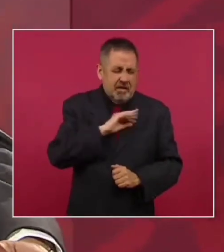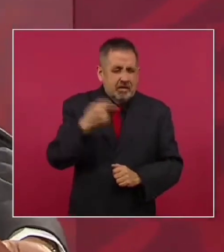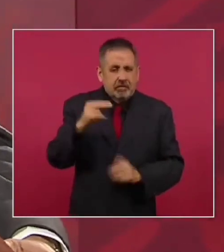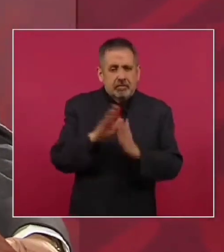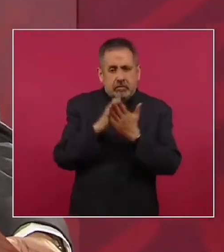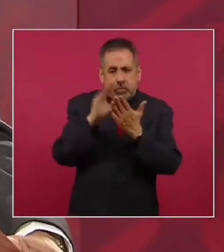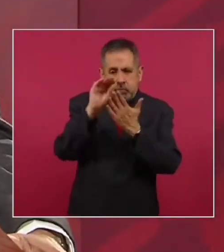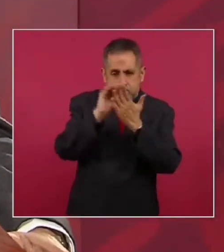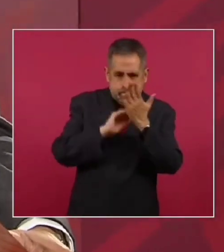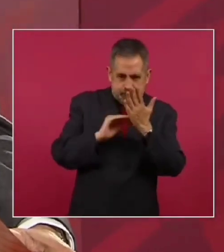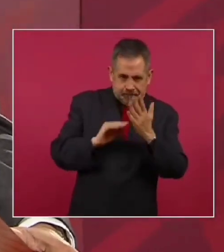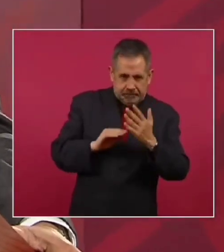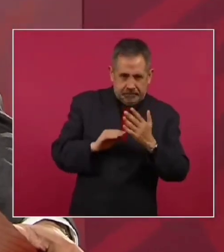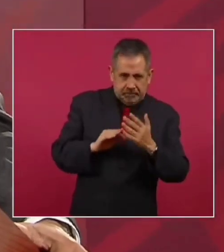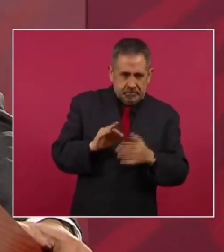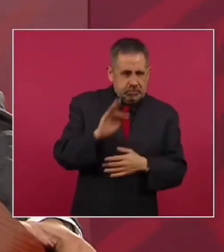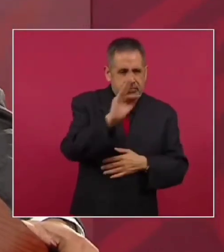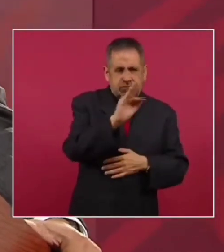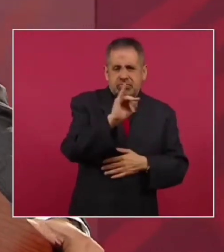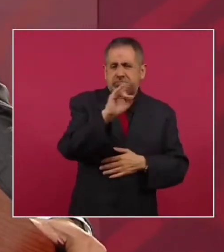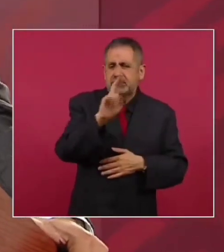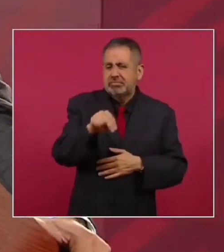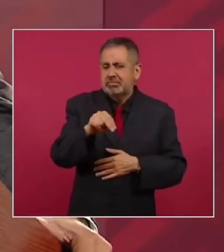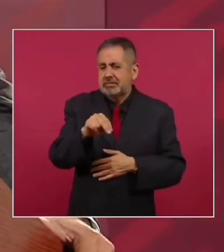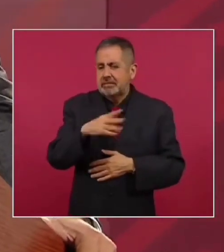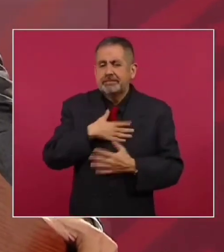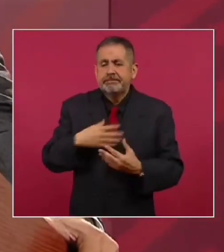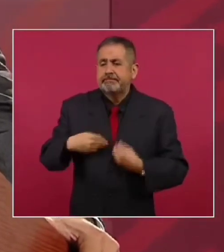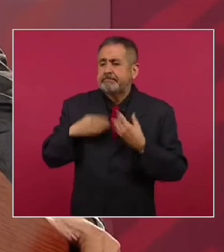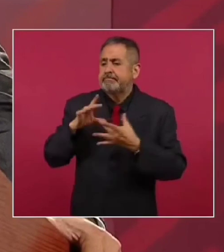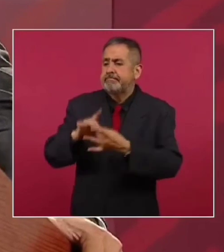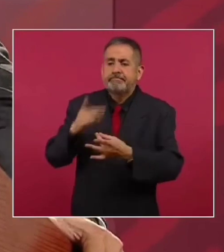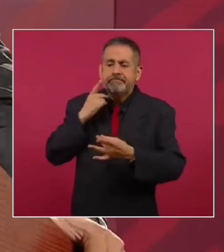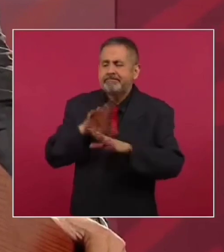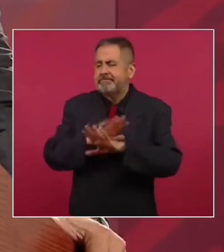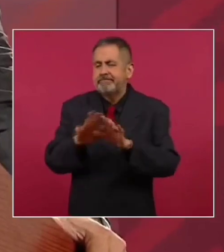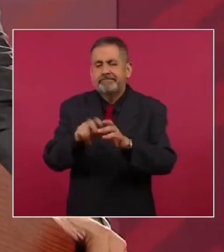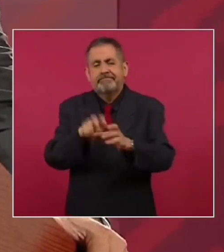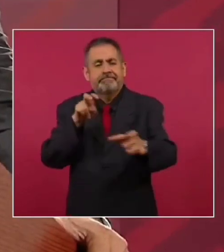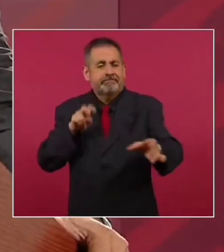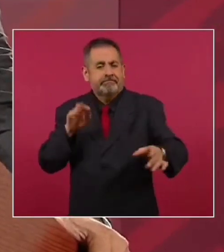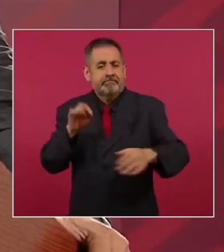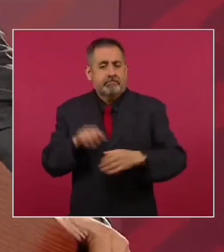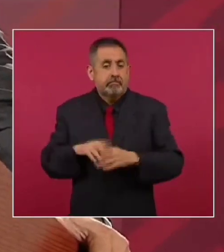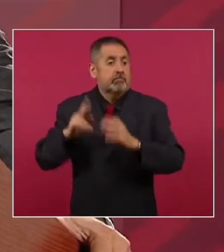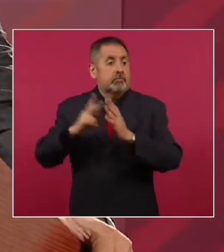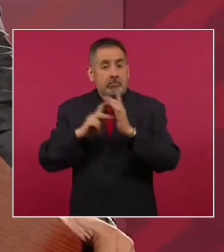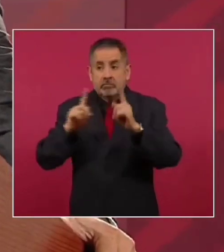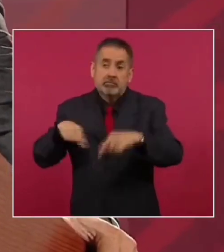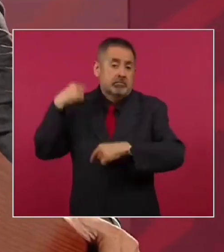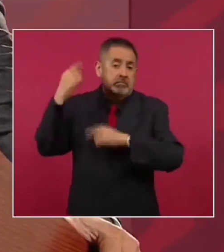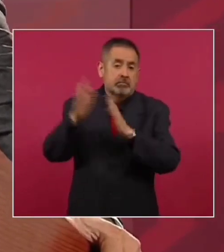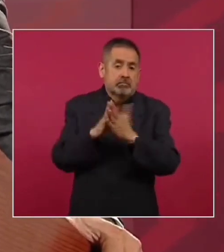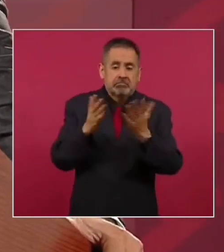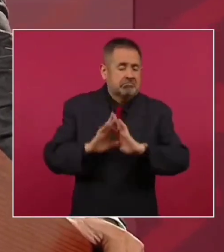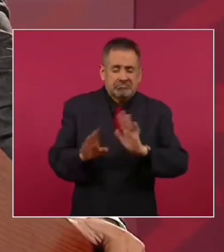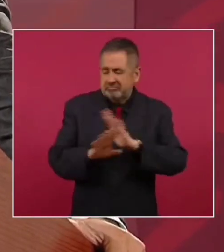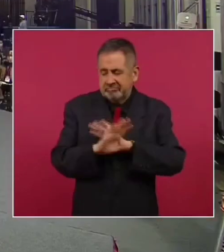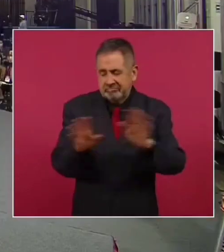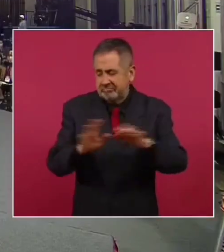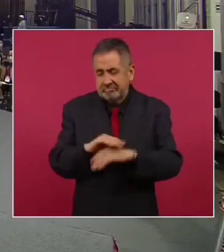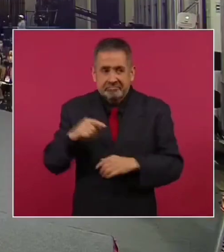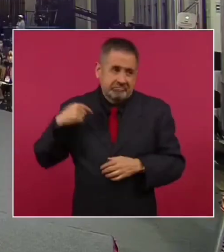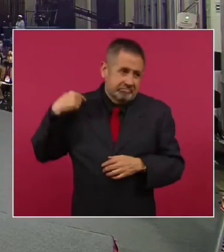de la vida pública política. Y ya no vuelvo a publicar hasta 3-4